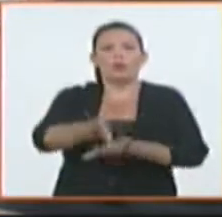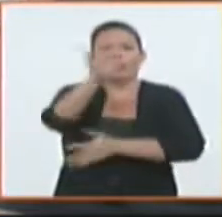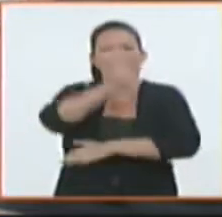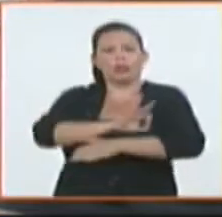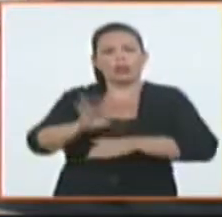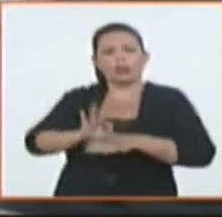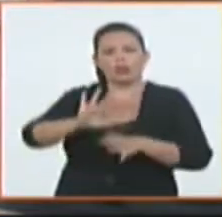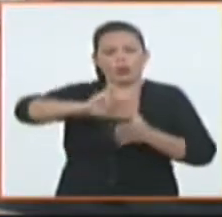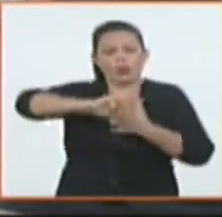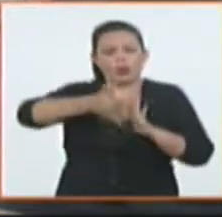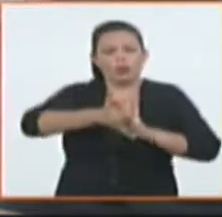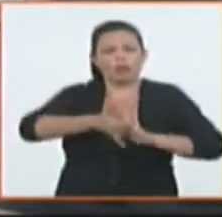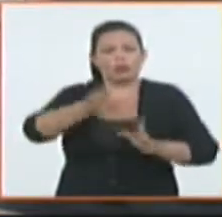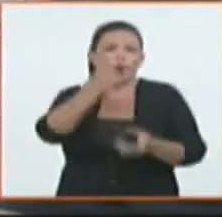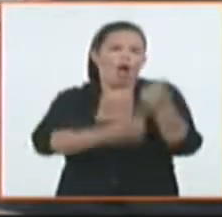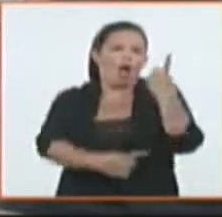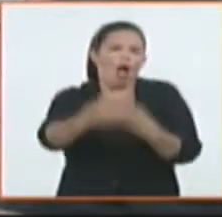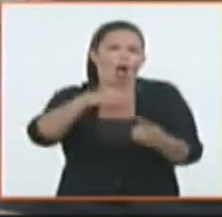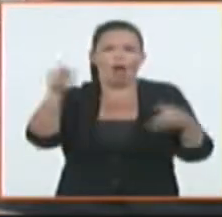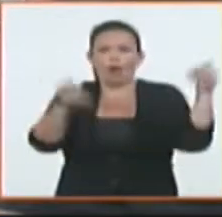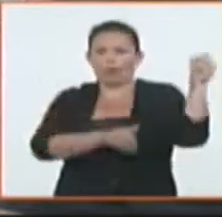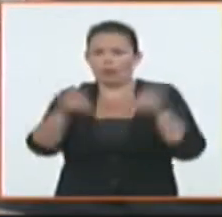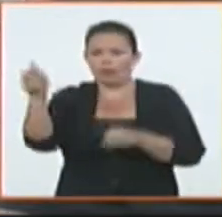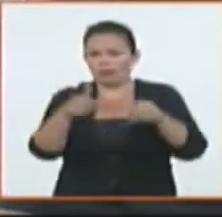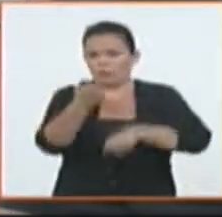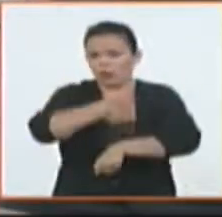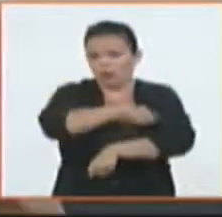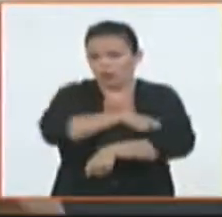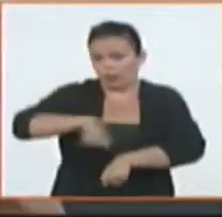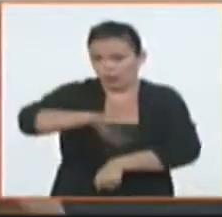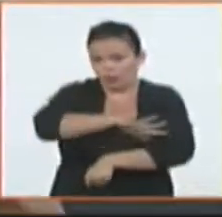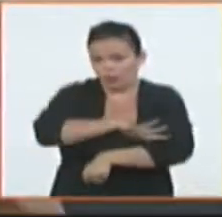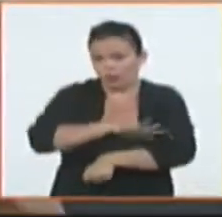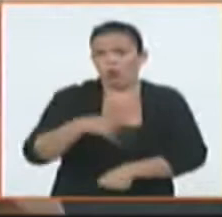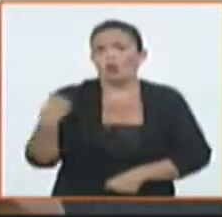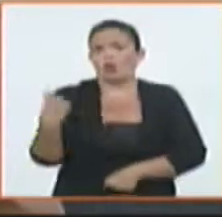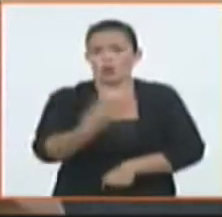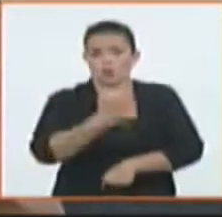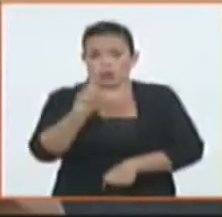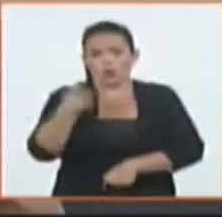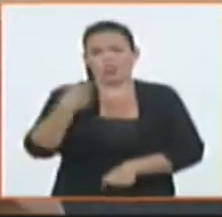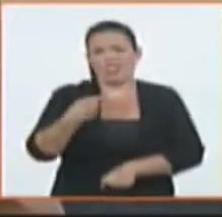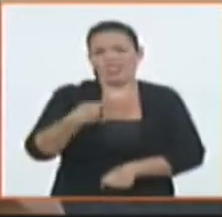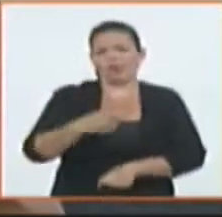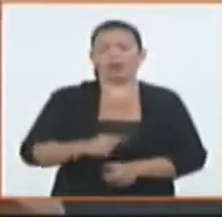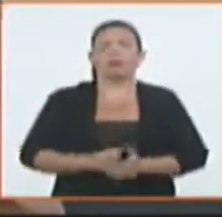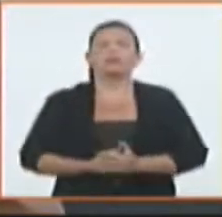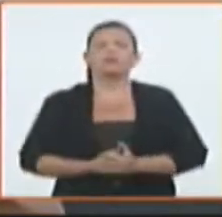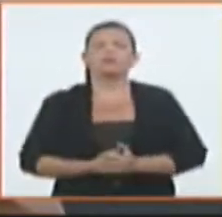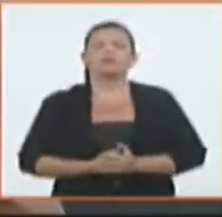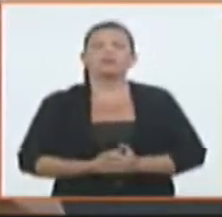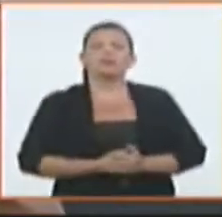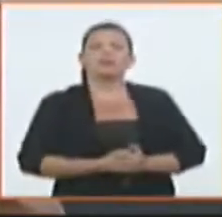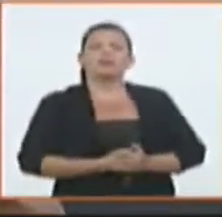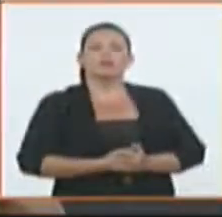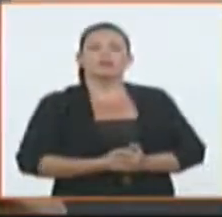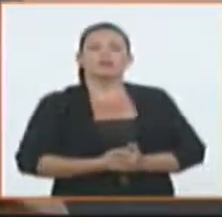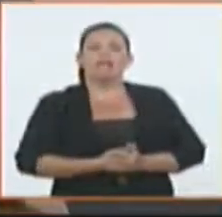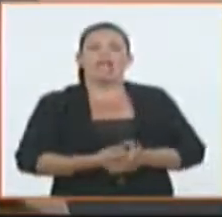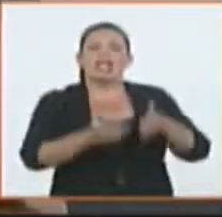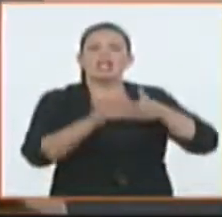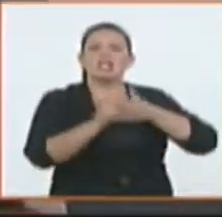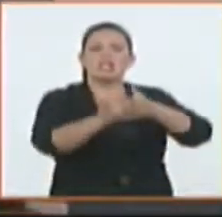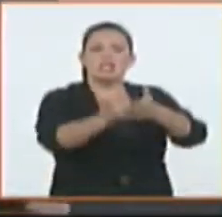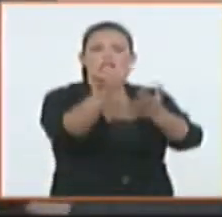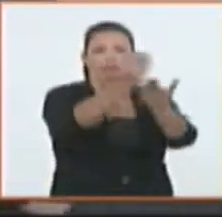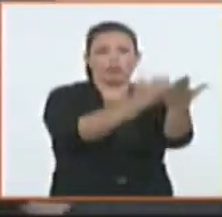una acción de participación de la población, para no perdernos, un método, puede haber otro, o por lo menos una guía podría ser esto. ¿Para